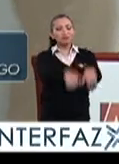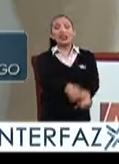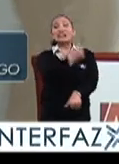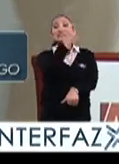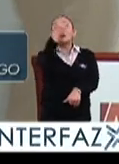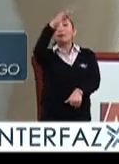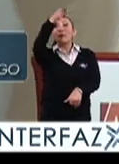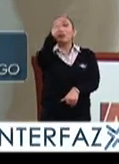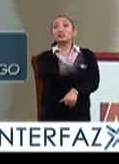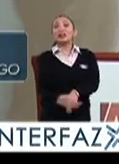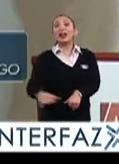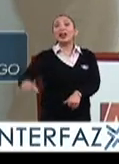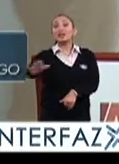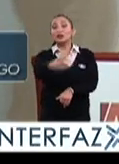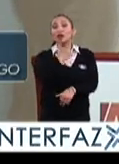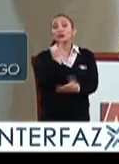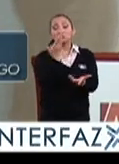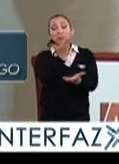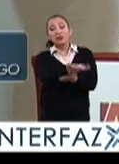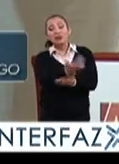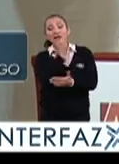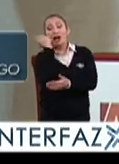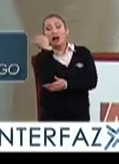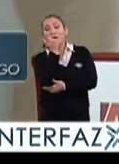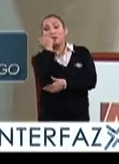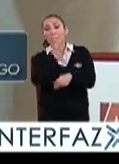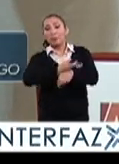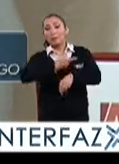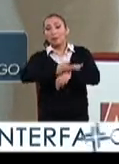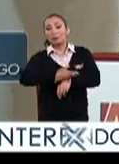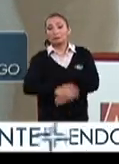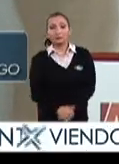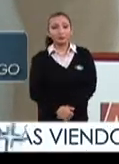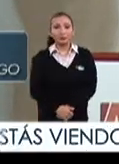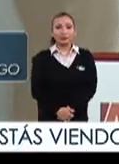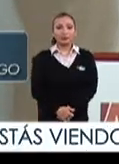al 100% de nuestra demanda a nivel medio superior.